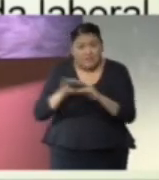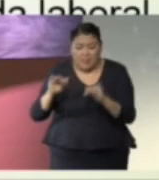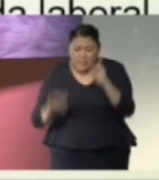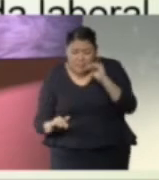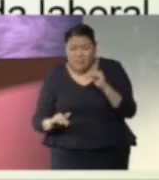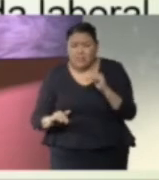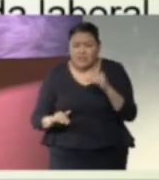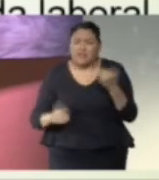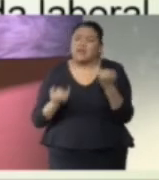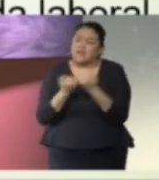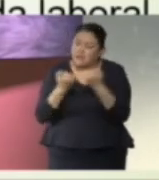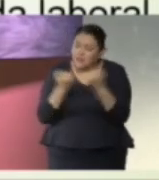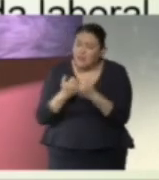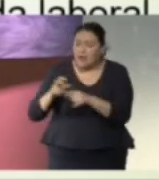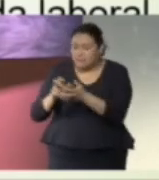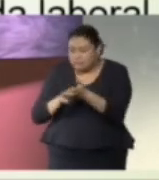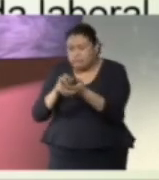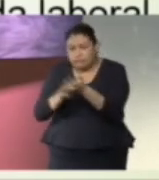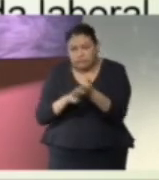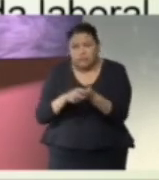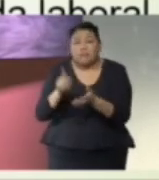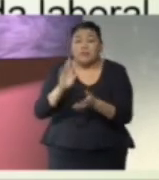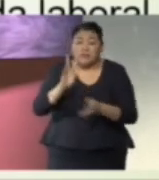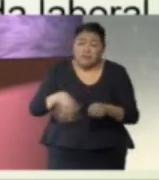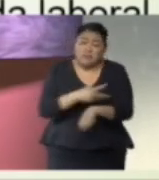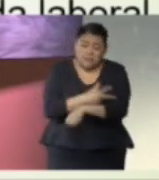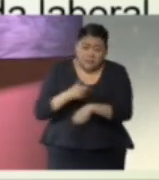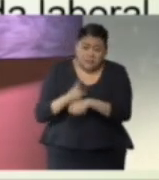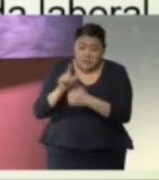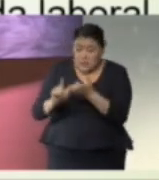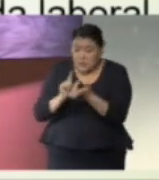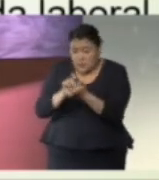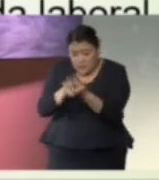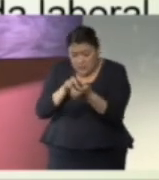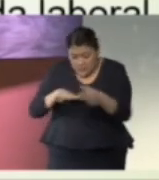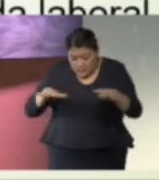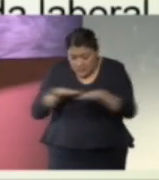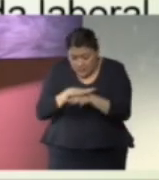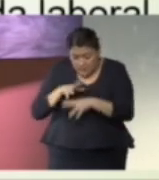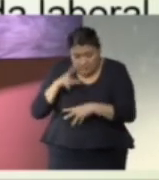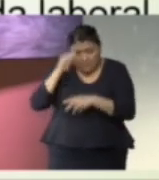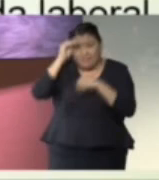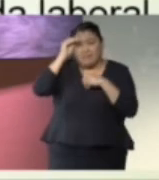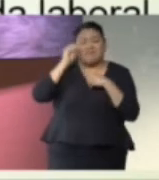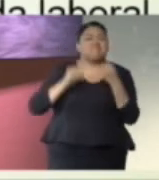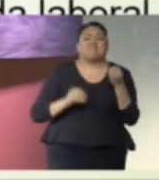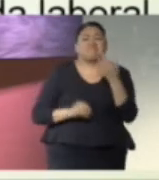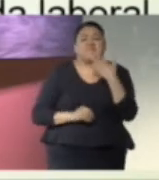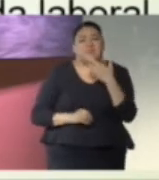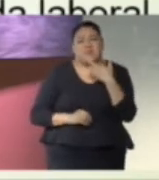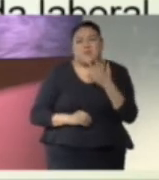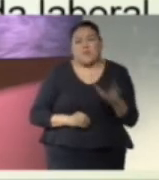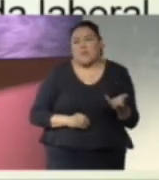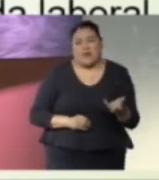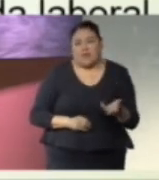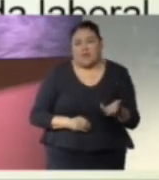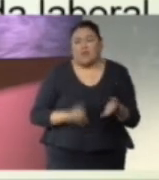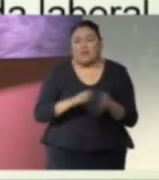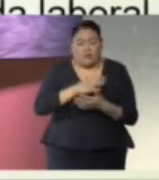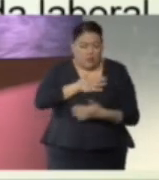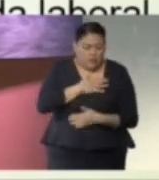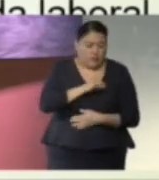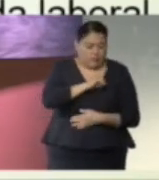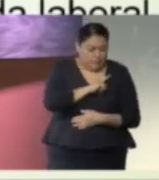pues realmente no nos está abriendo estas posibilidades porque está marcando claramente que es un asunto individual que tú puedas